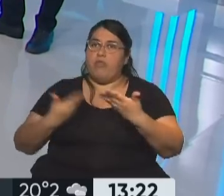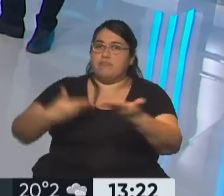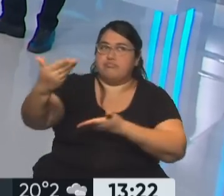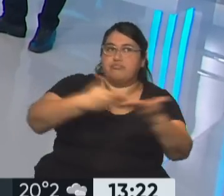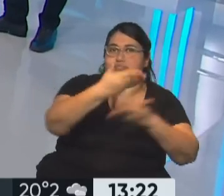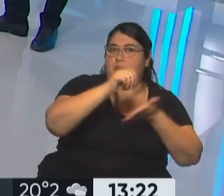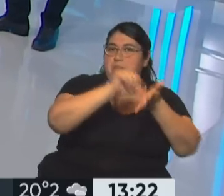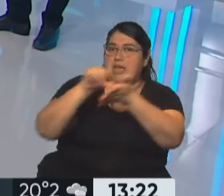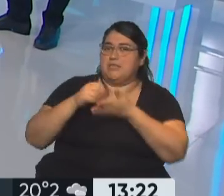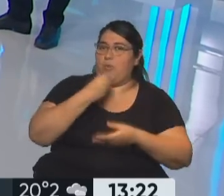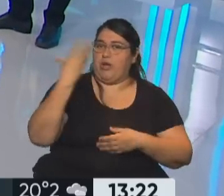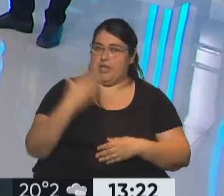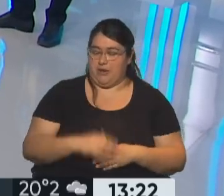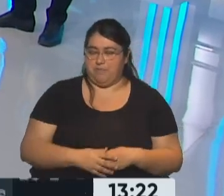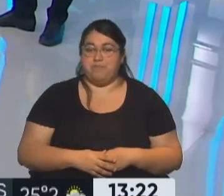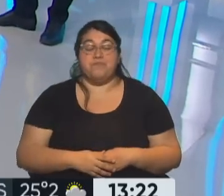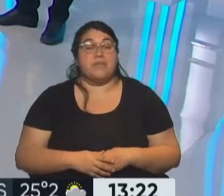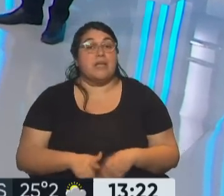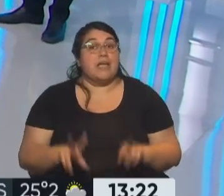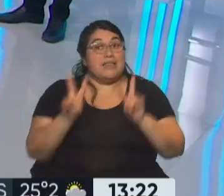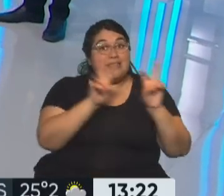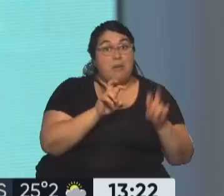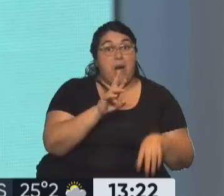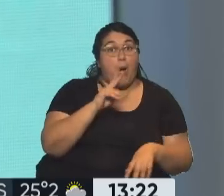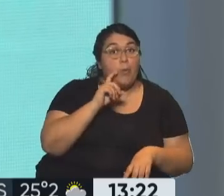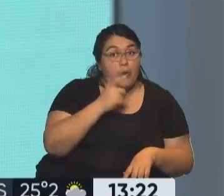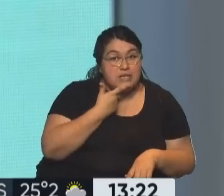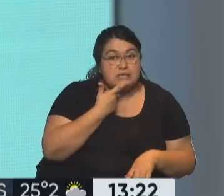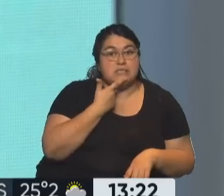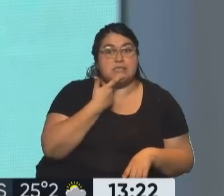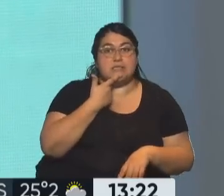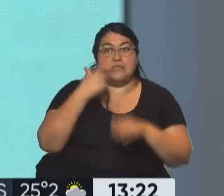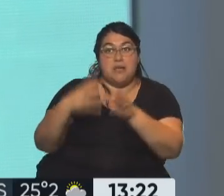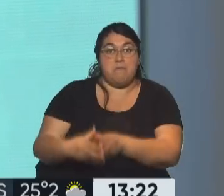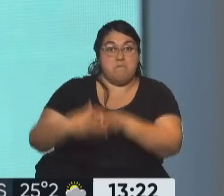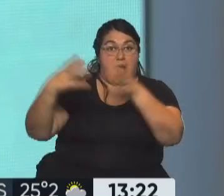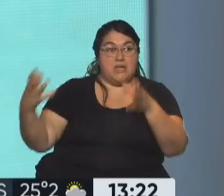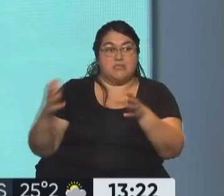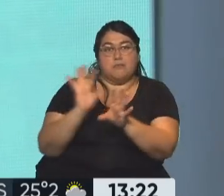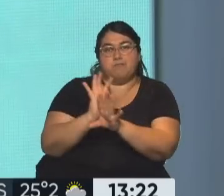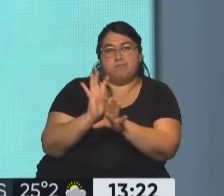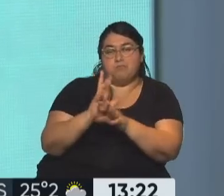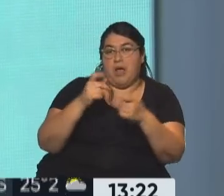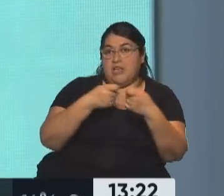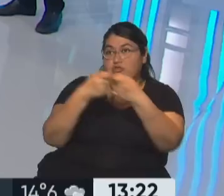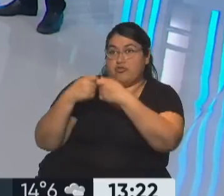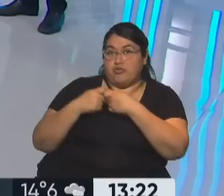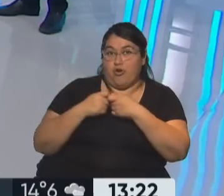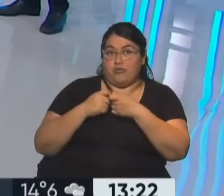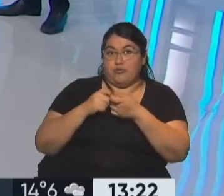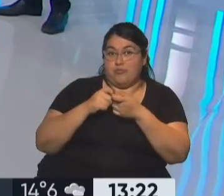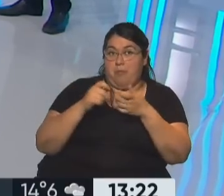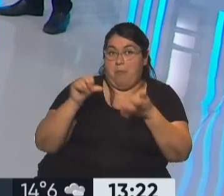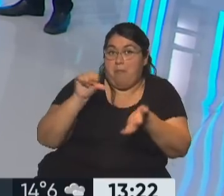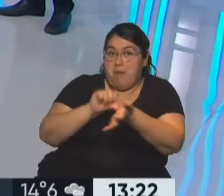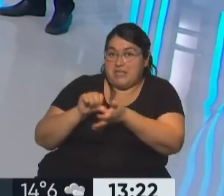en cierta medida dentro de la agenda de los BRICS, en el marco de esta ampliación, entendido como un bloque de cooperación para el desarrollo, etcétera, ciertos temas que le